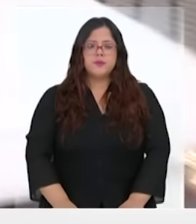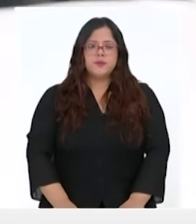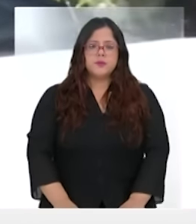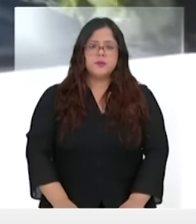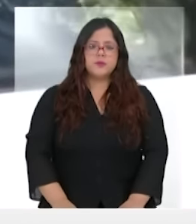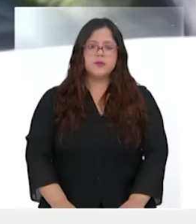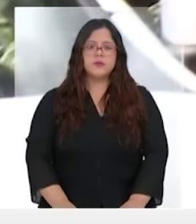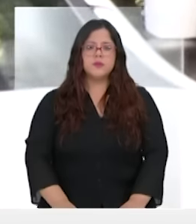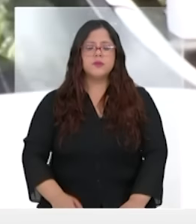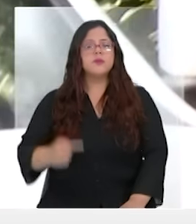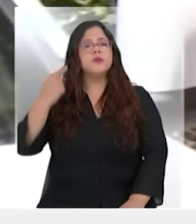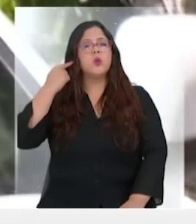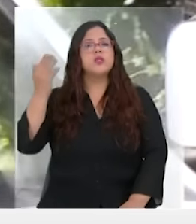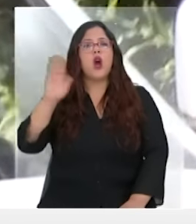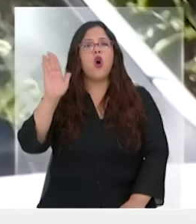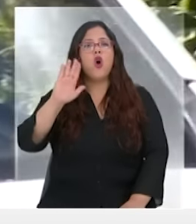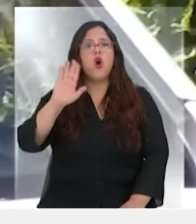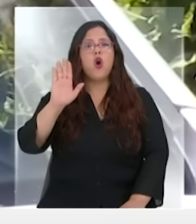Hola, don